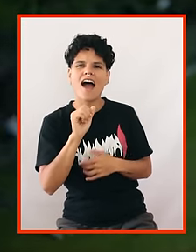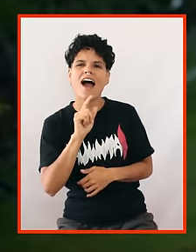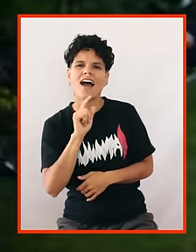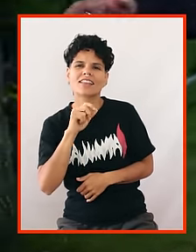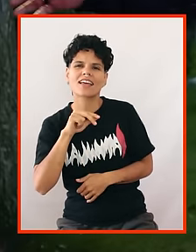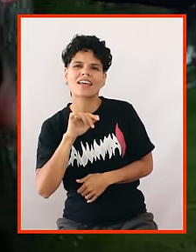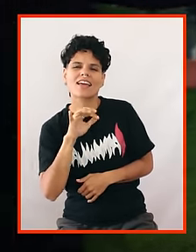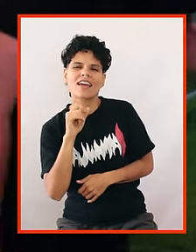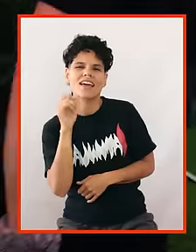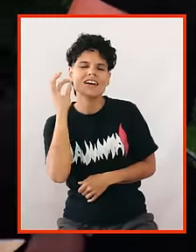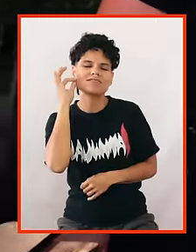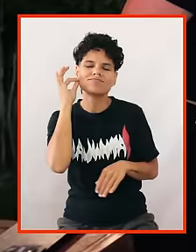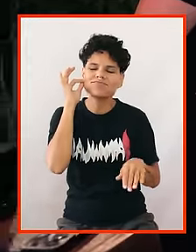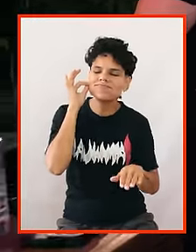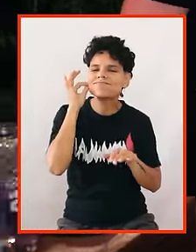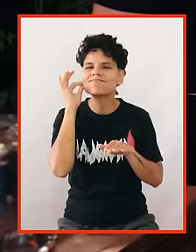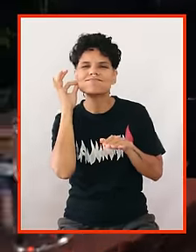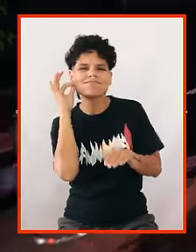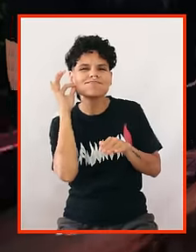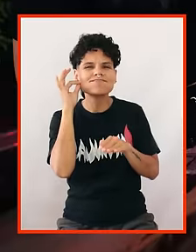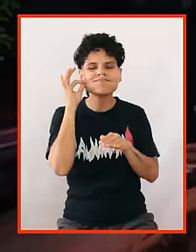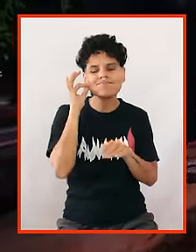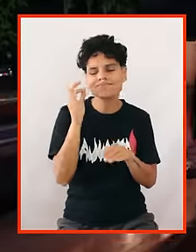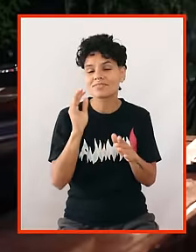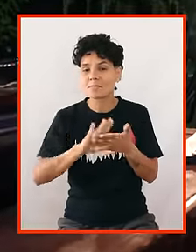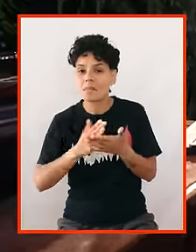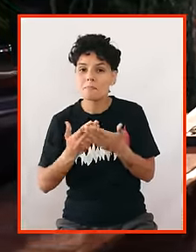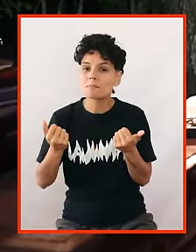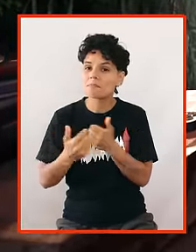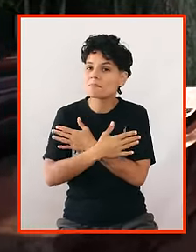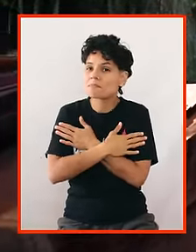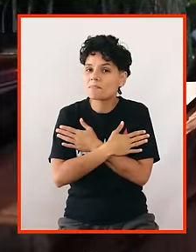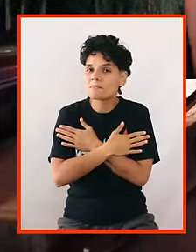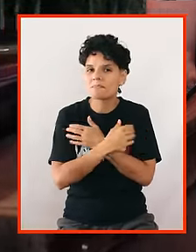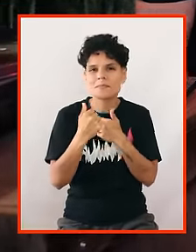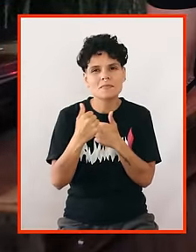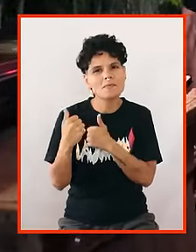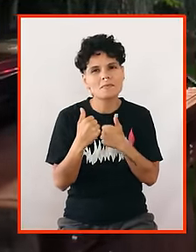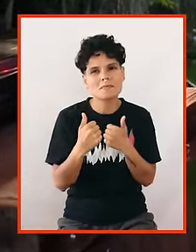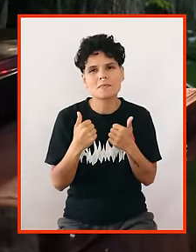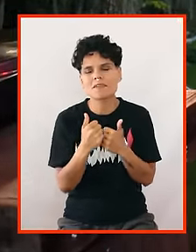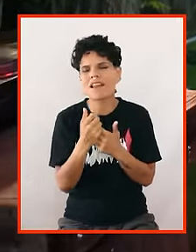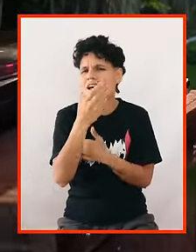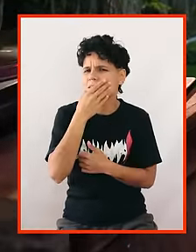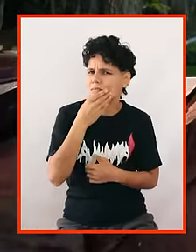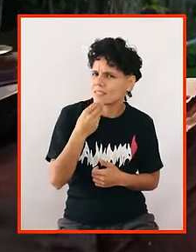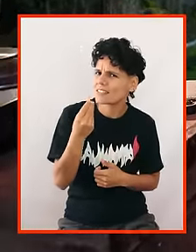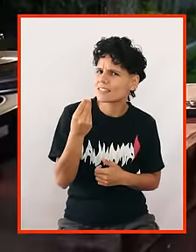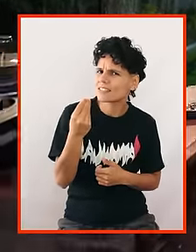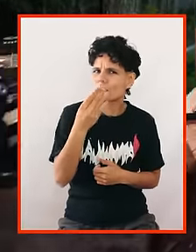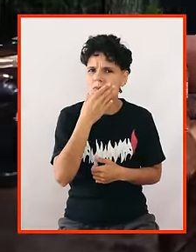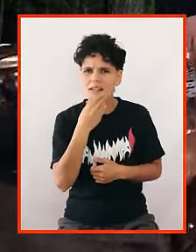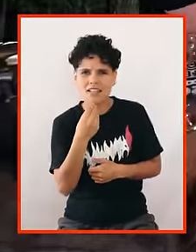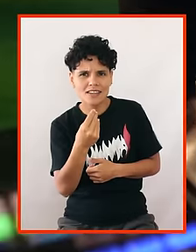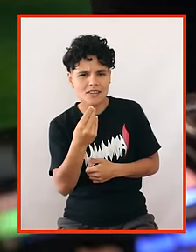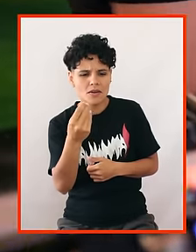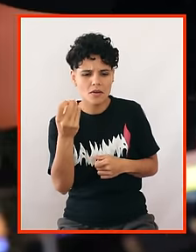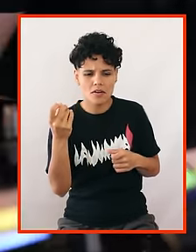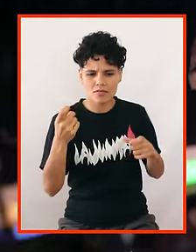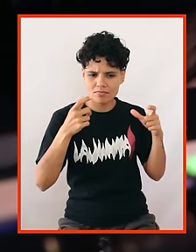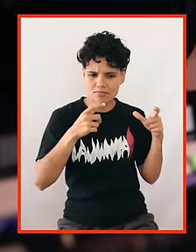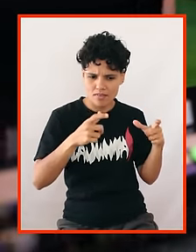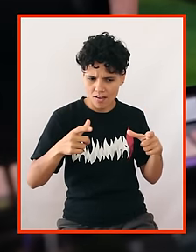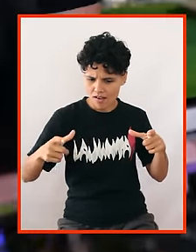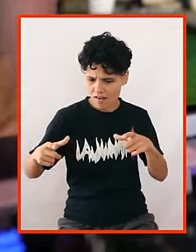Hola. Atenea. Bien, ¿y tú? Mauricio. Bien, también. ¿Qué hola. ¿Cómo estás? Ah, tenés, qué bueno. Bien, Alvarito. Gracias. Hola. ¿Todo? Ah, qué bonitos platitos. Qué